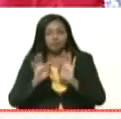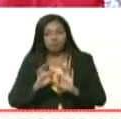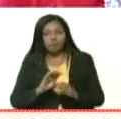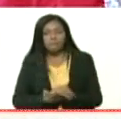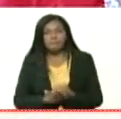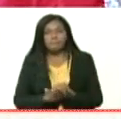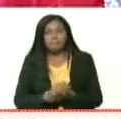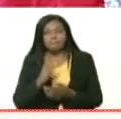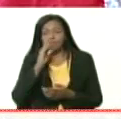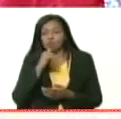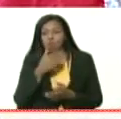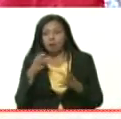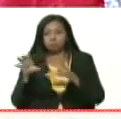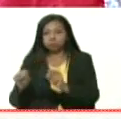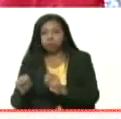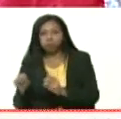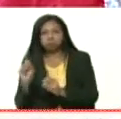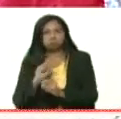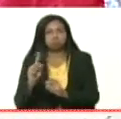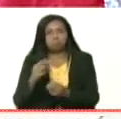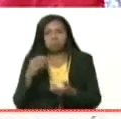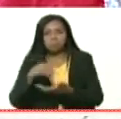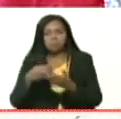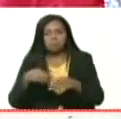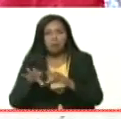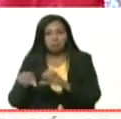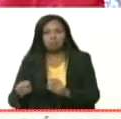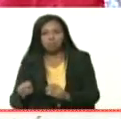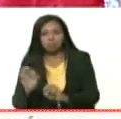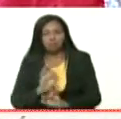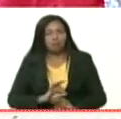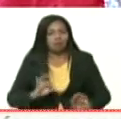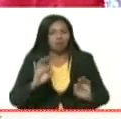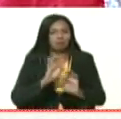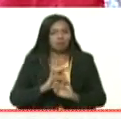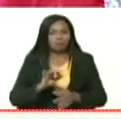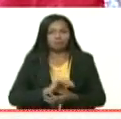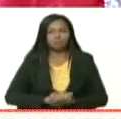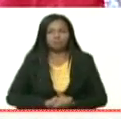es un imperio, ni se plantea ser un imperio.